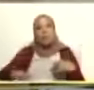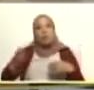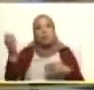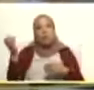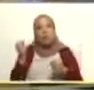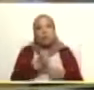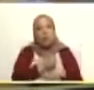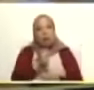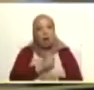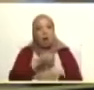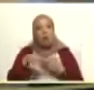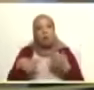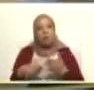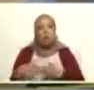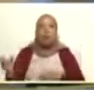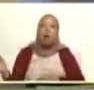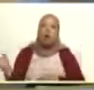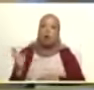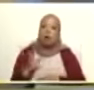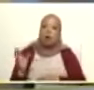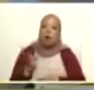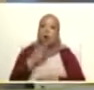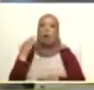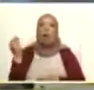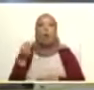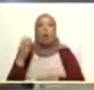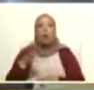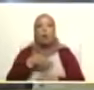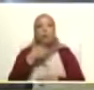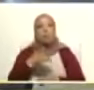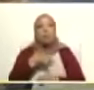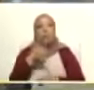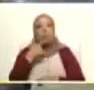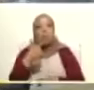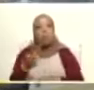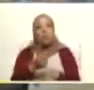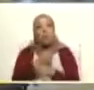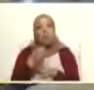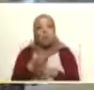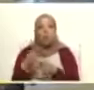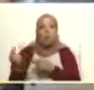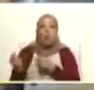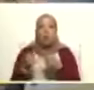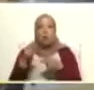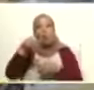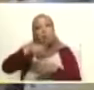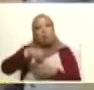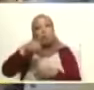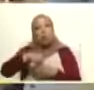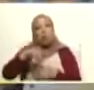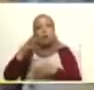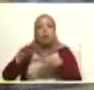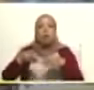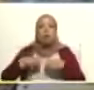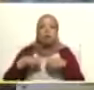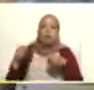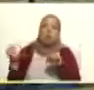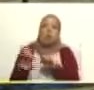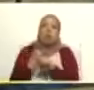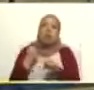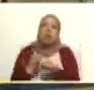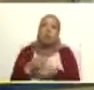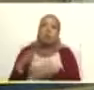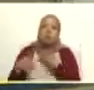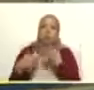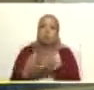Chacao, de toda Caracas, y hemos visto a los jóvenes emocionados porque nos decían, es mi primera vez votando. Ellos asumen que a pesar de que es un